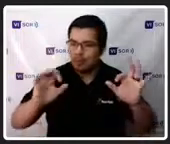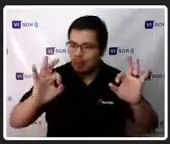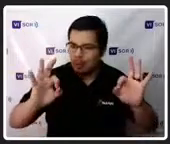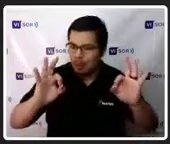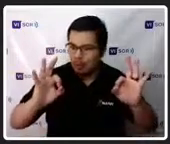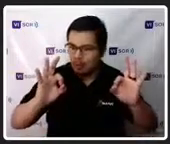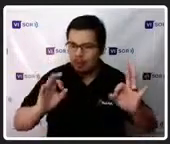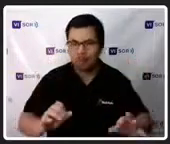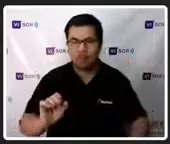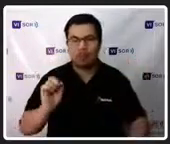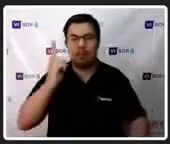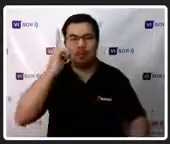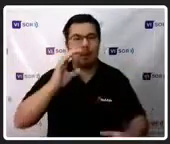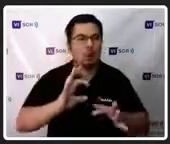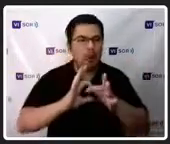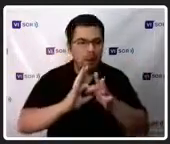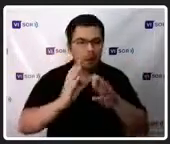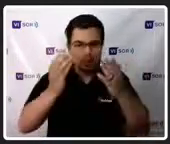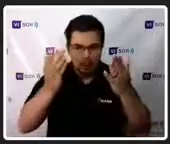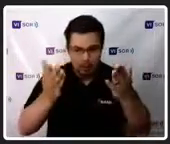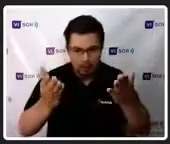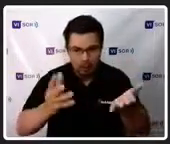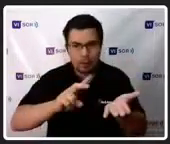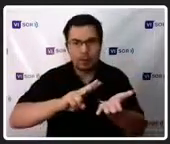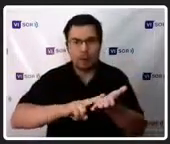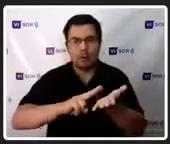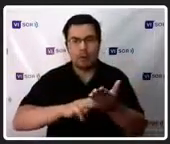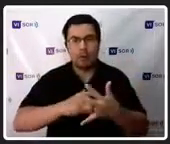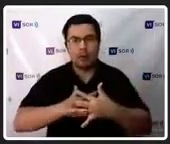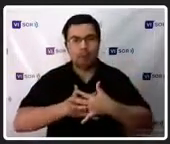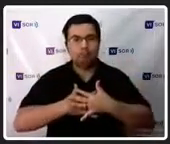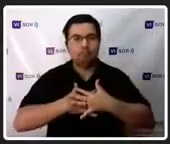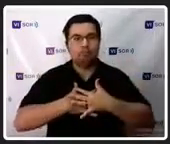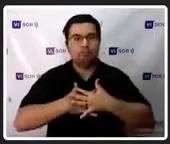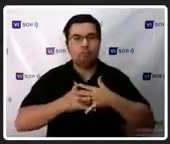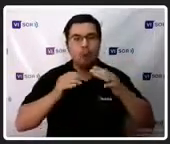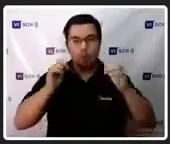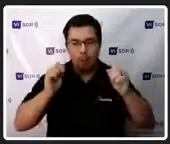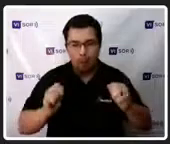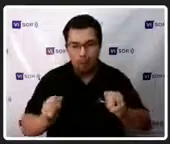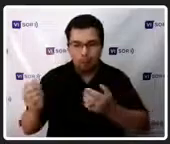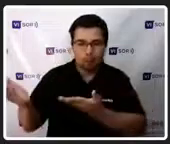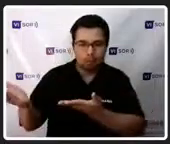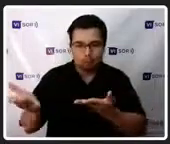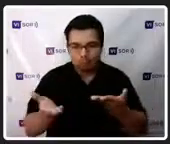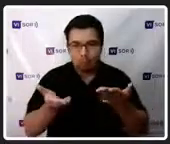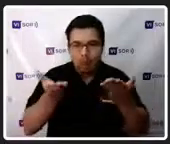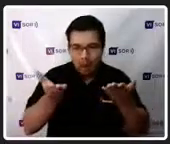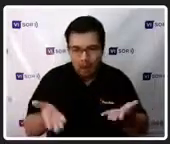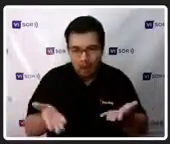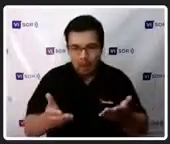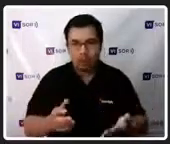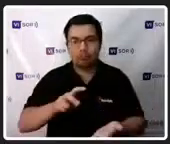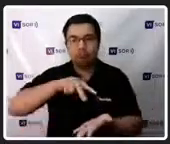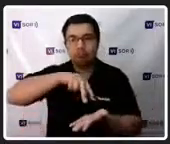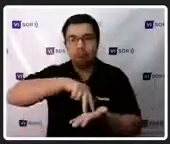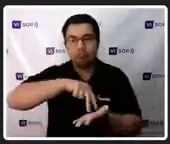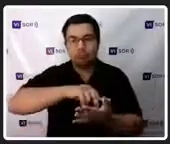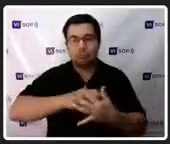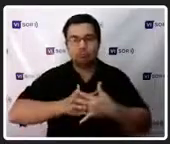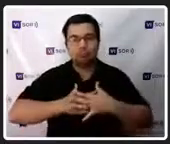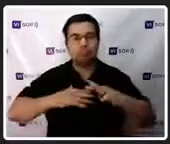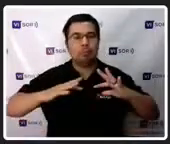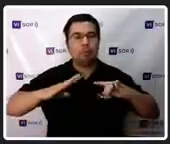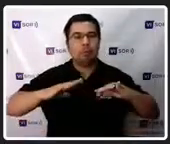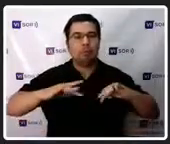agradecerte a ti. La verdad es que, ¿no es cierto? El poder tenerte acá para nosotros también es muy grato. Y sobre todo, ¿no es